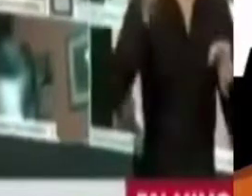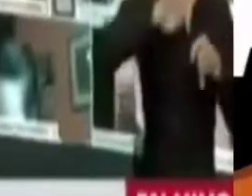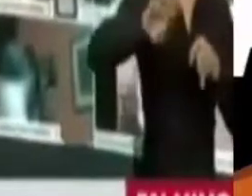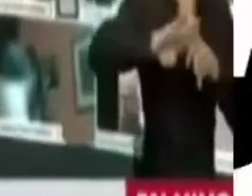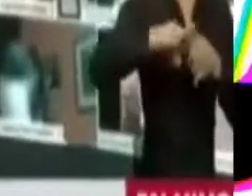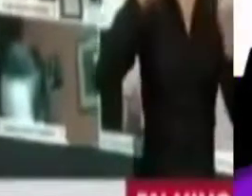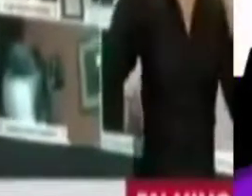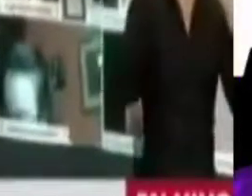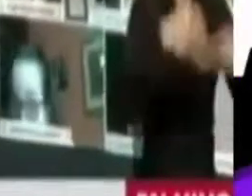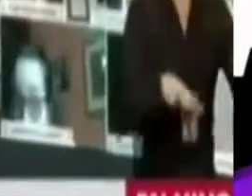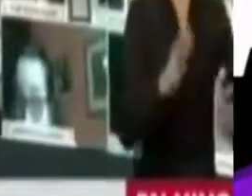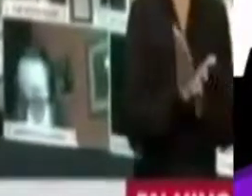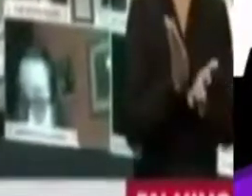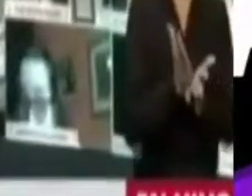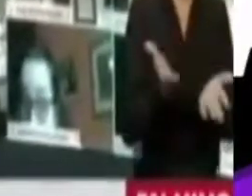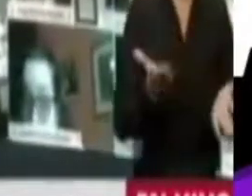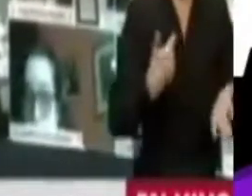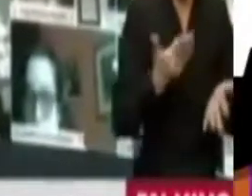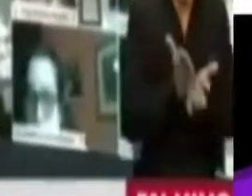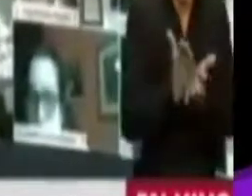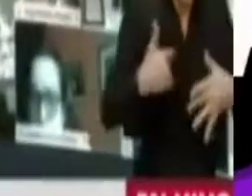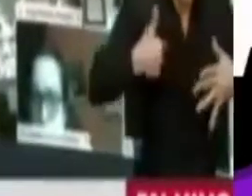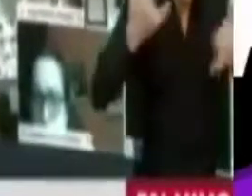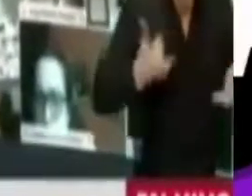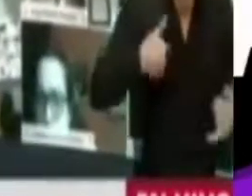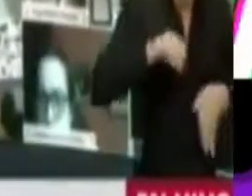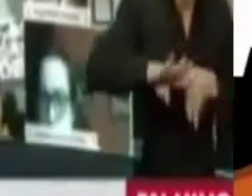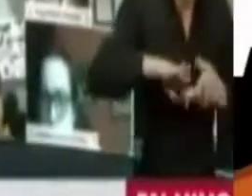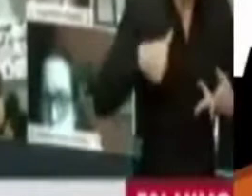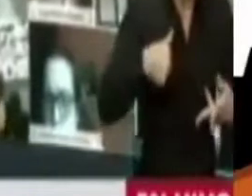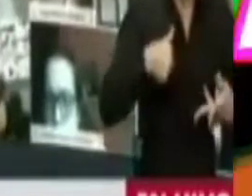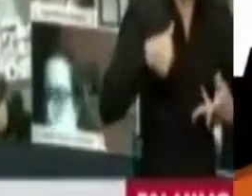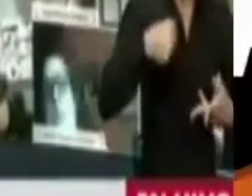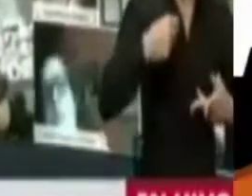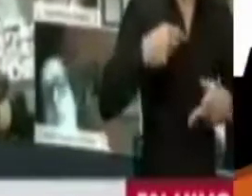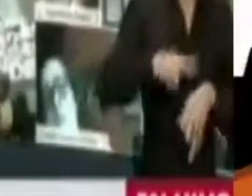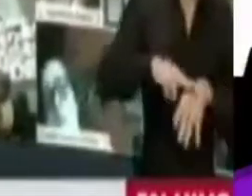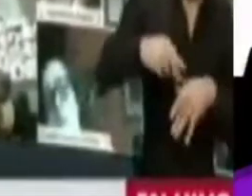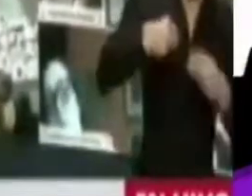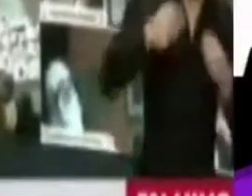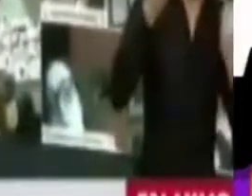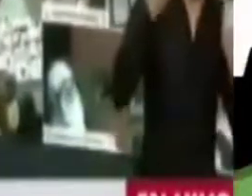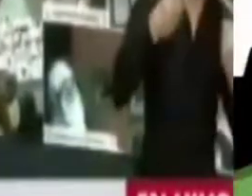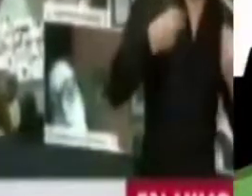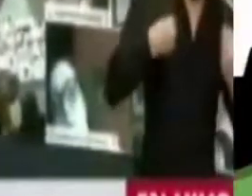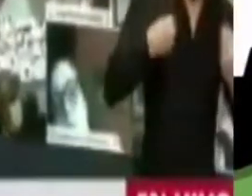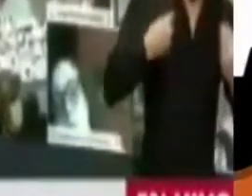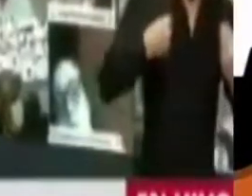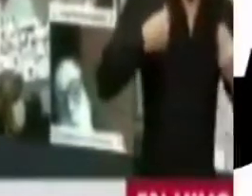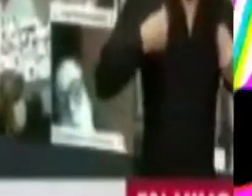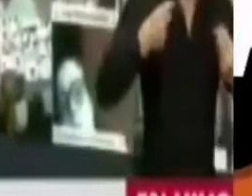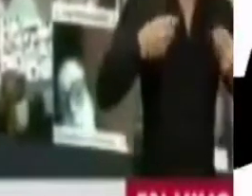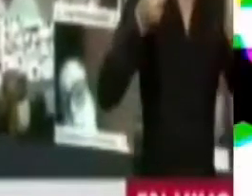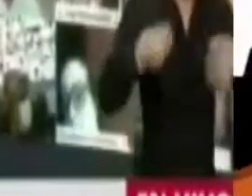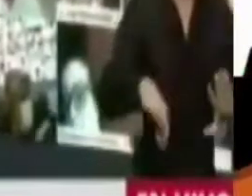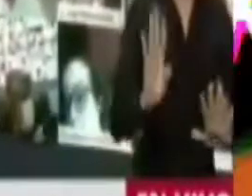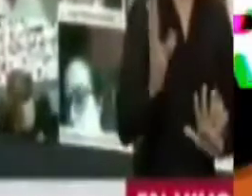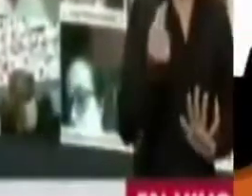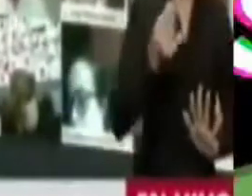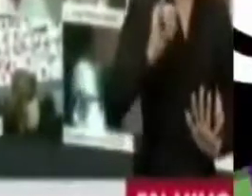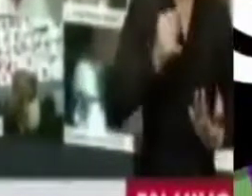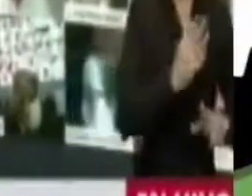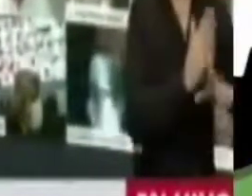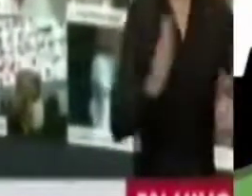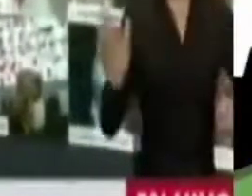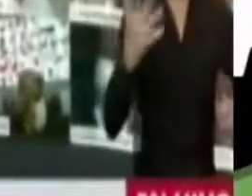había dado cuenta sobre que ellos habían votado en contra, porque me llamó la atención